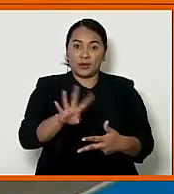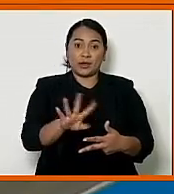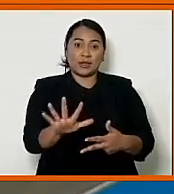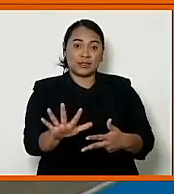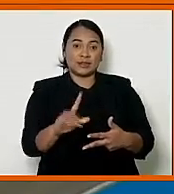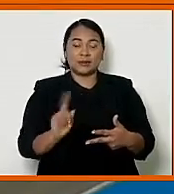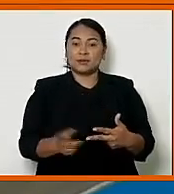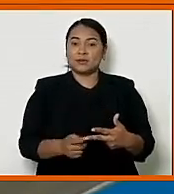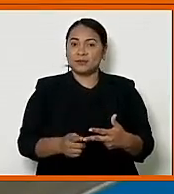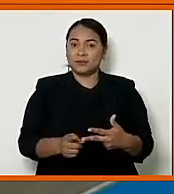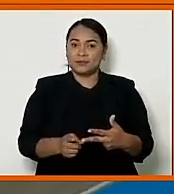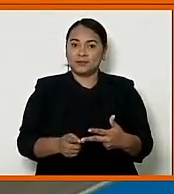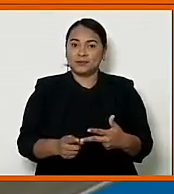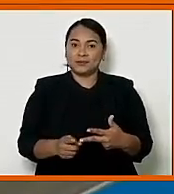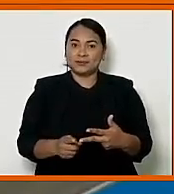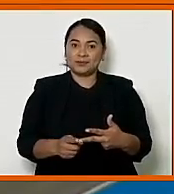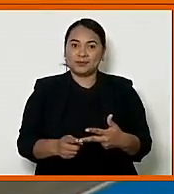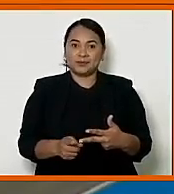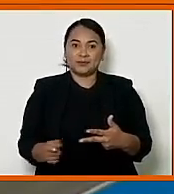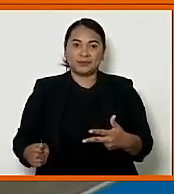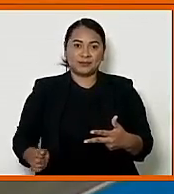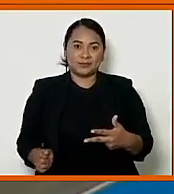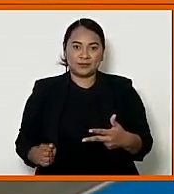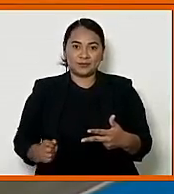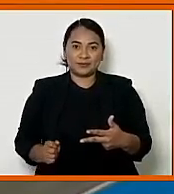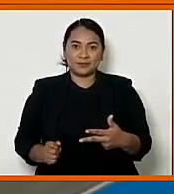45. Tercer y último número seleccionado,